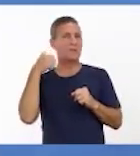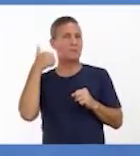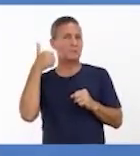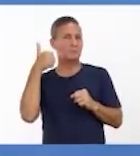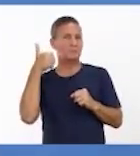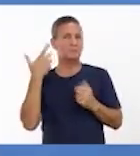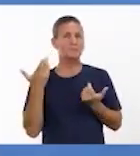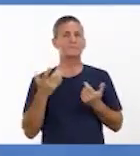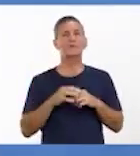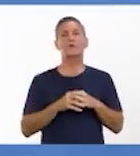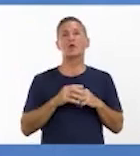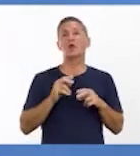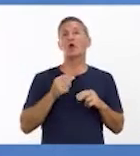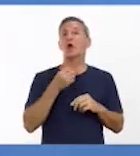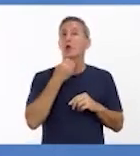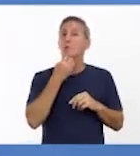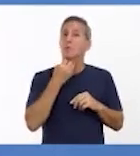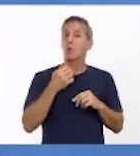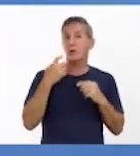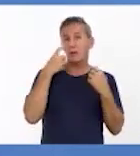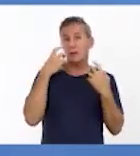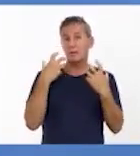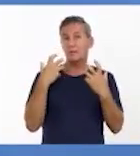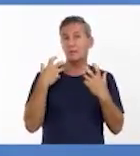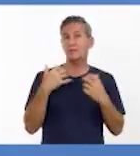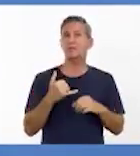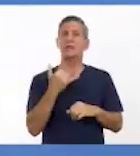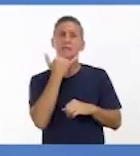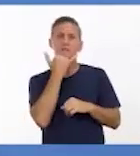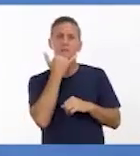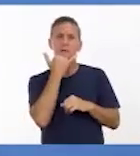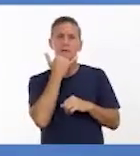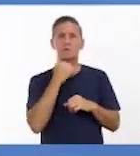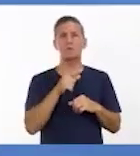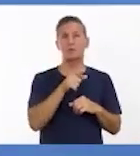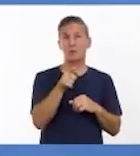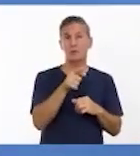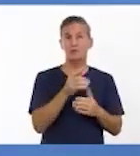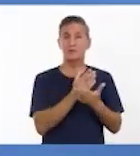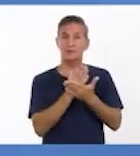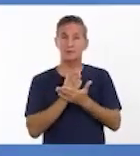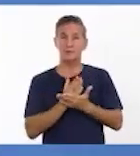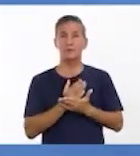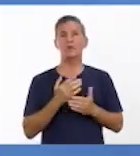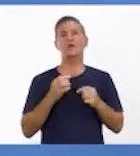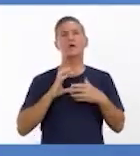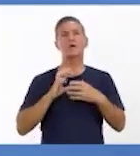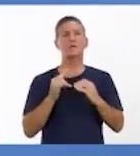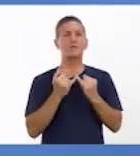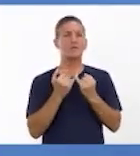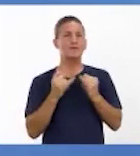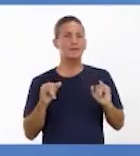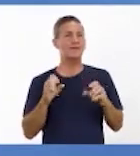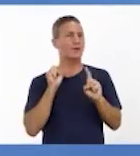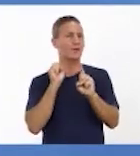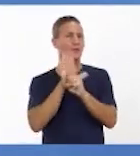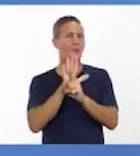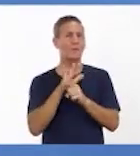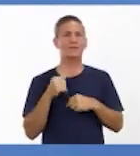consideremos pertinentes por la importancia y dificultad que puedan ocasionarles a ustedes en su estudio de